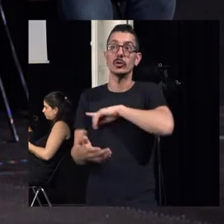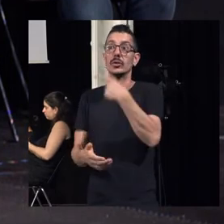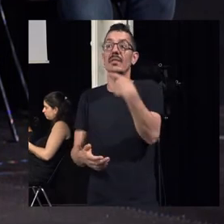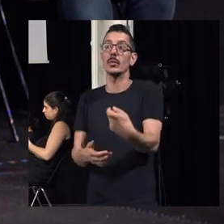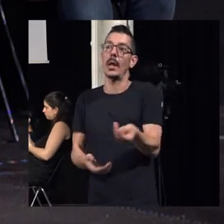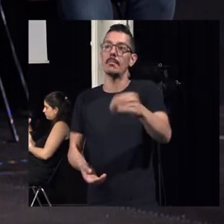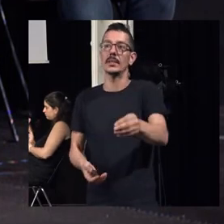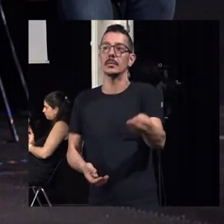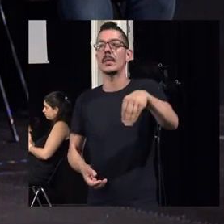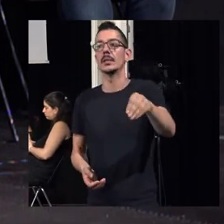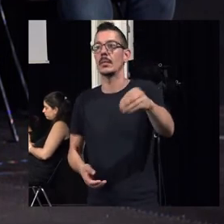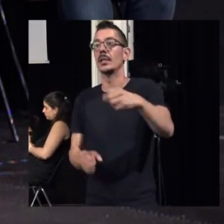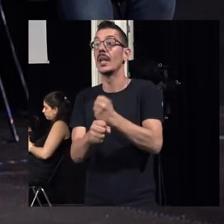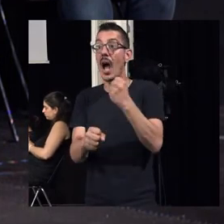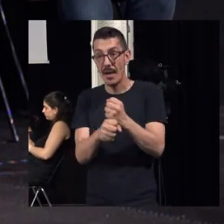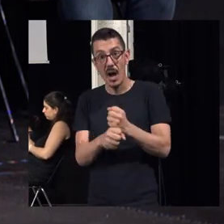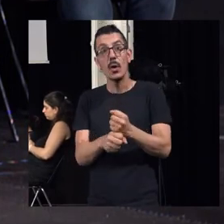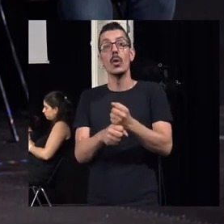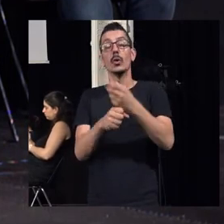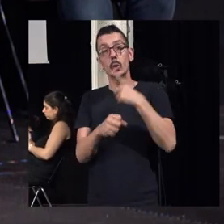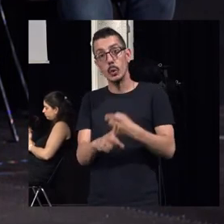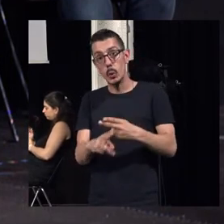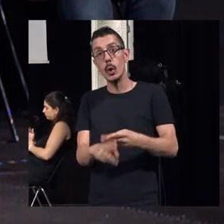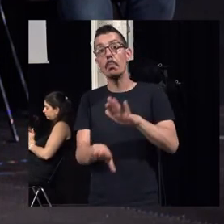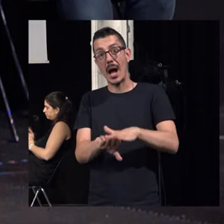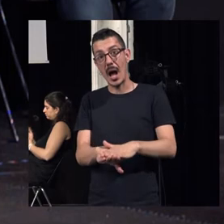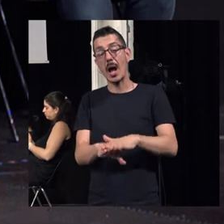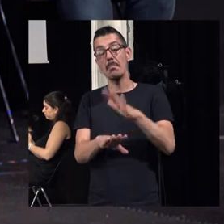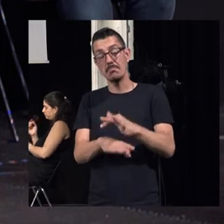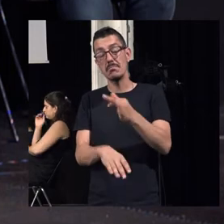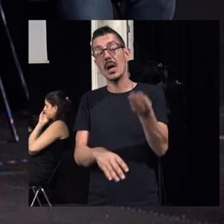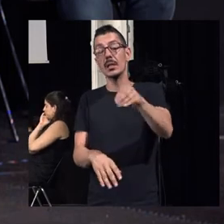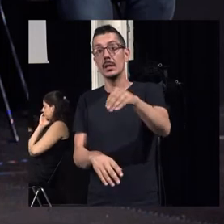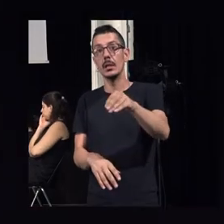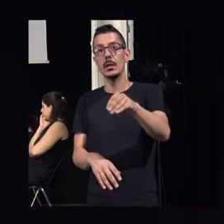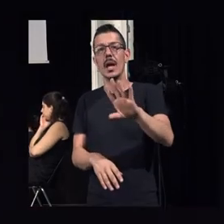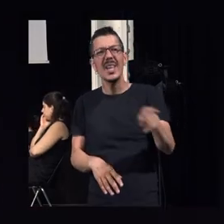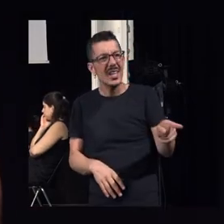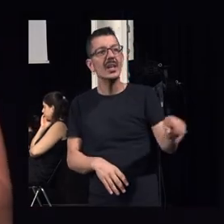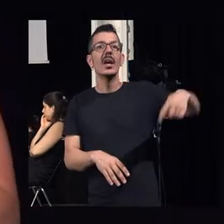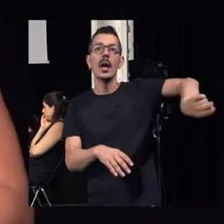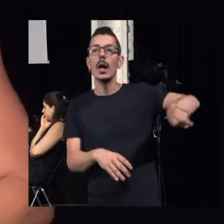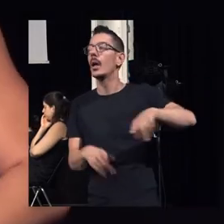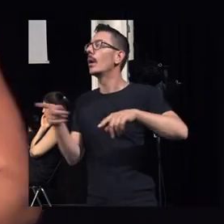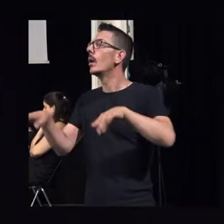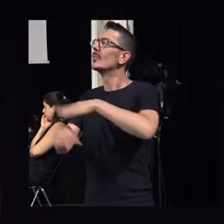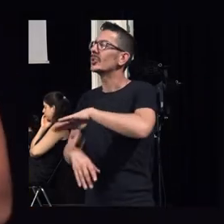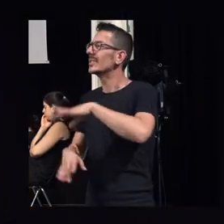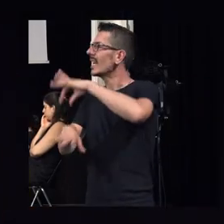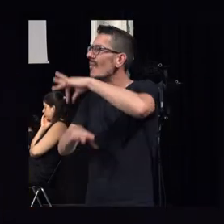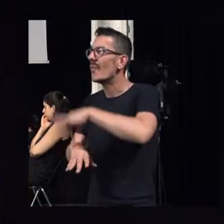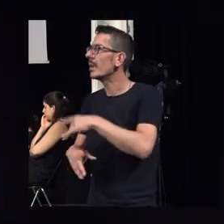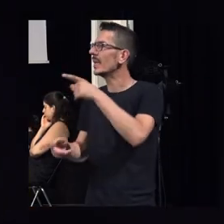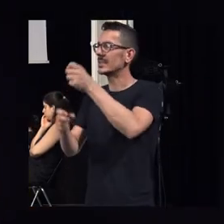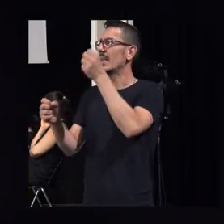dificultades añadidas al trabajo como para que todavía nos estén machacando de que estamos alienadas, de que estamos enfermas,